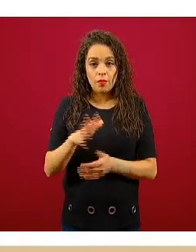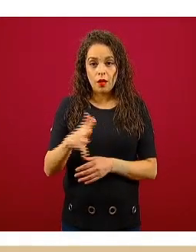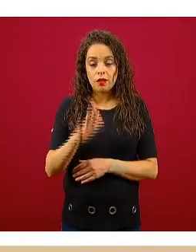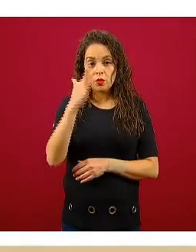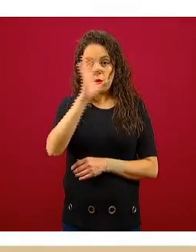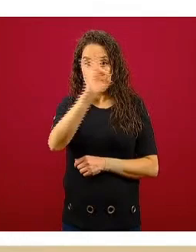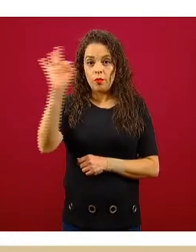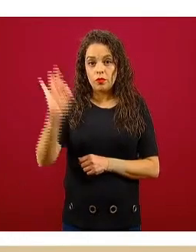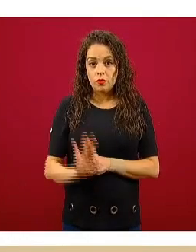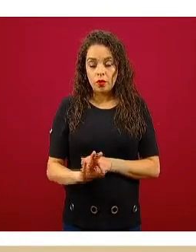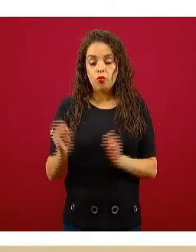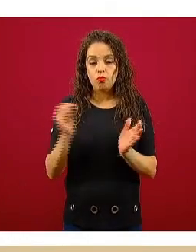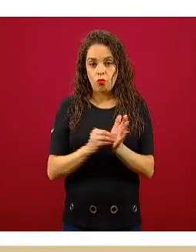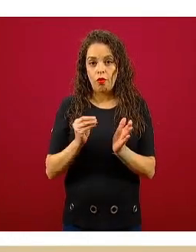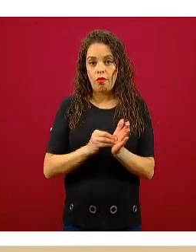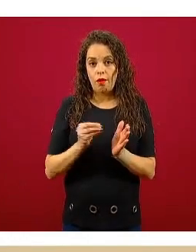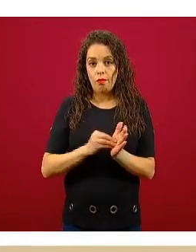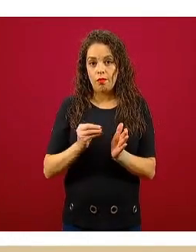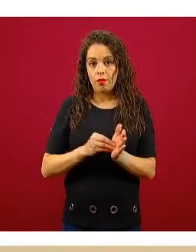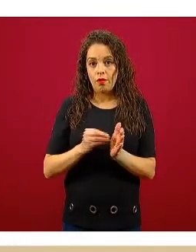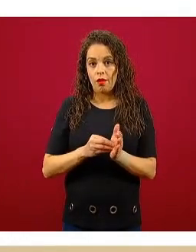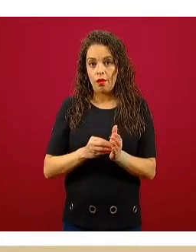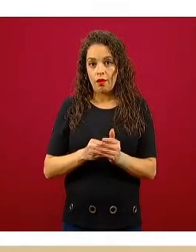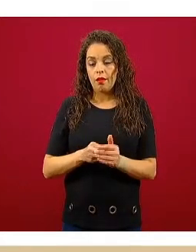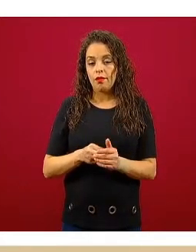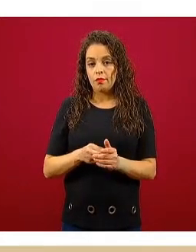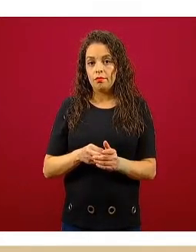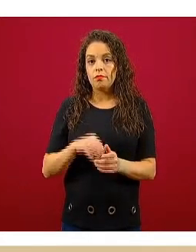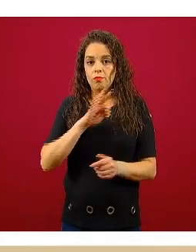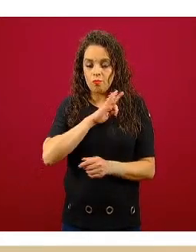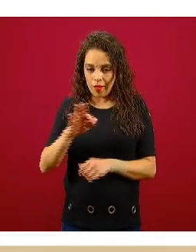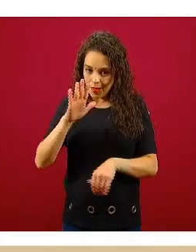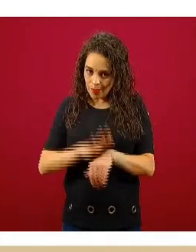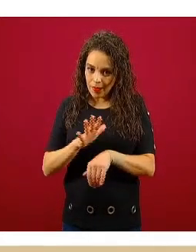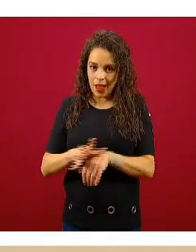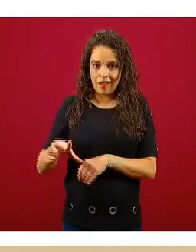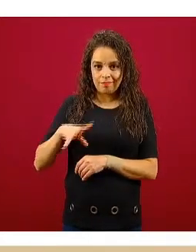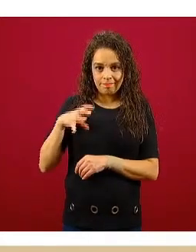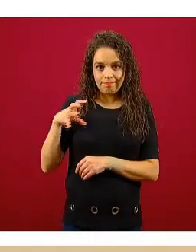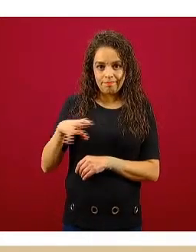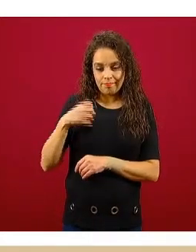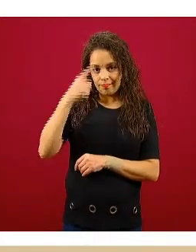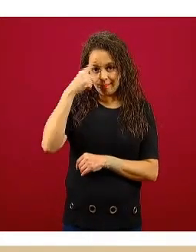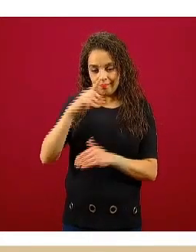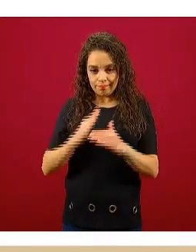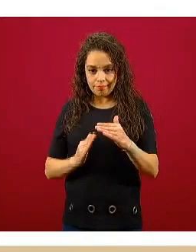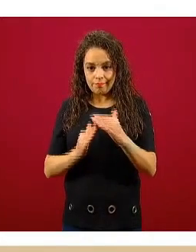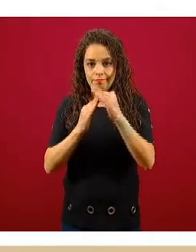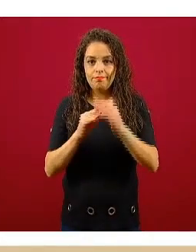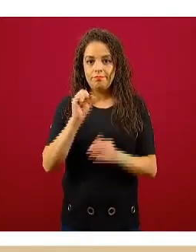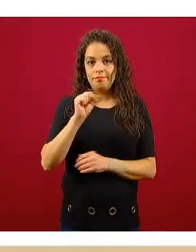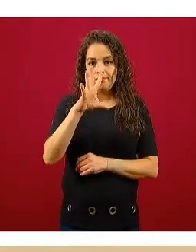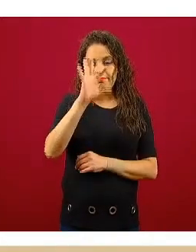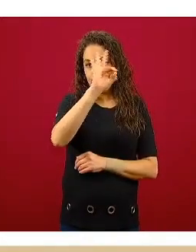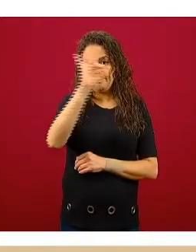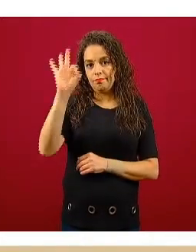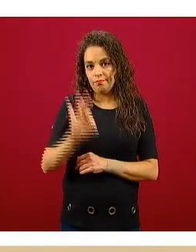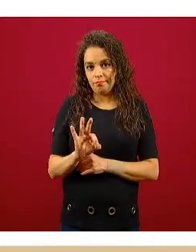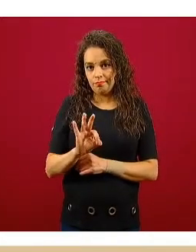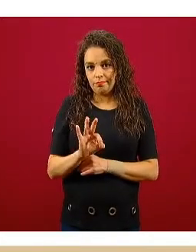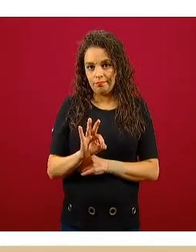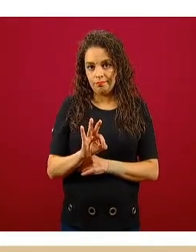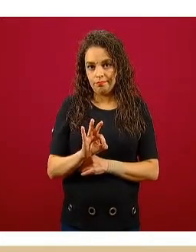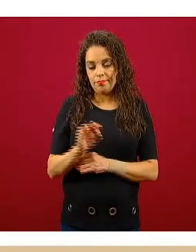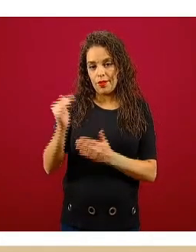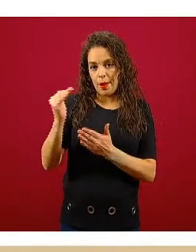del 50%, todavía pudieran estar haciendo un esfuerzo mayor para llegar al 65% de descenso. La siguiente, por